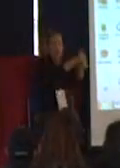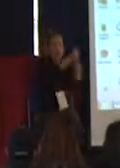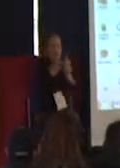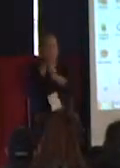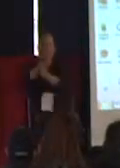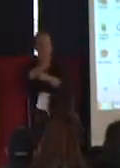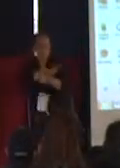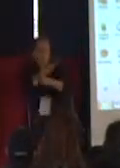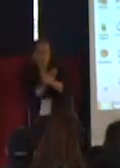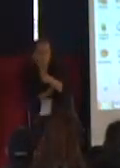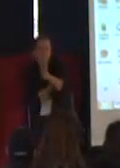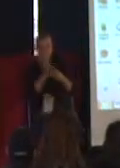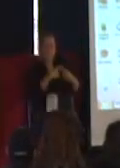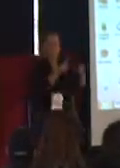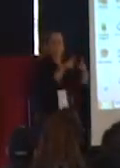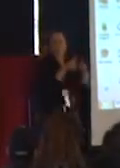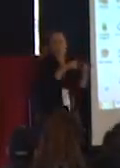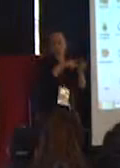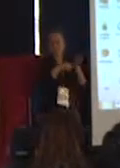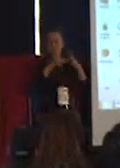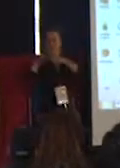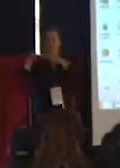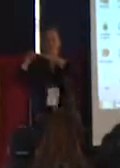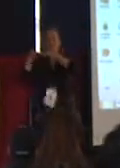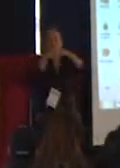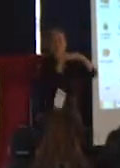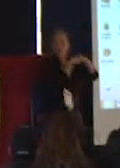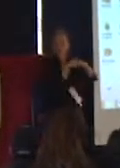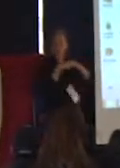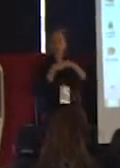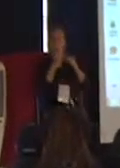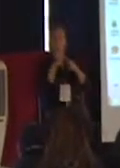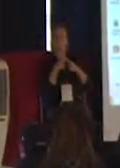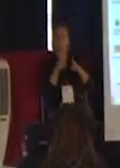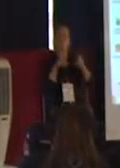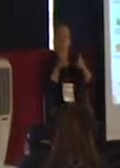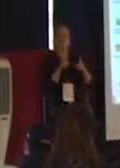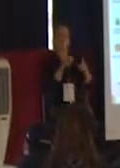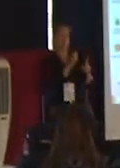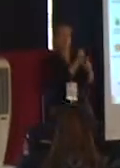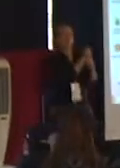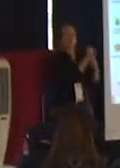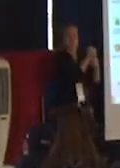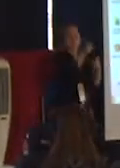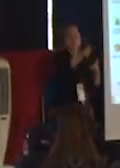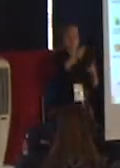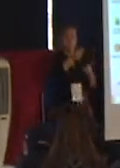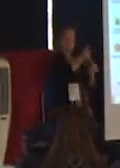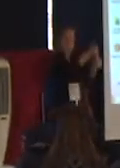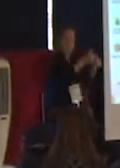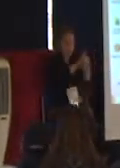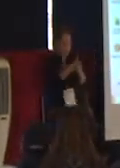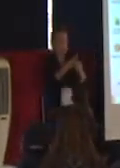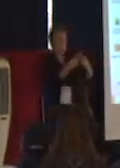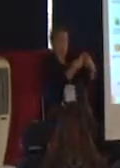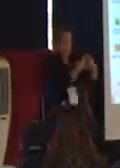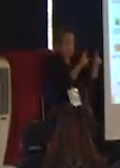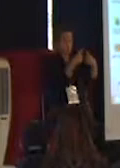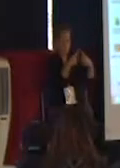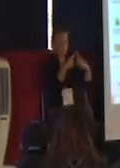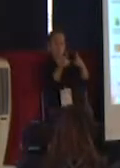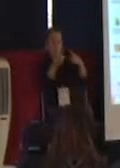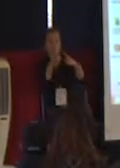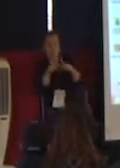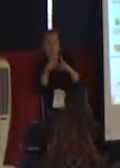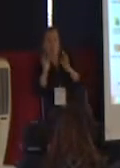capacidades diferenciales, podríamos hablar de igualdad. Si una sociedad se acostumbra en que cada individuo es